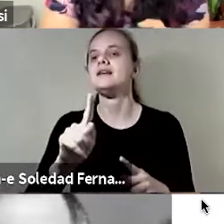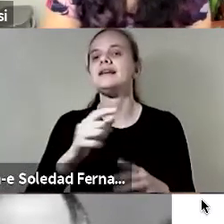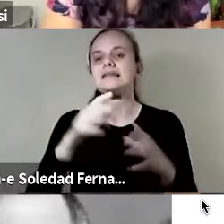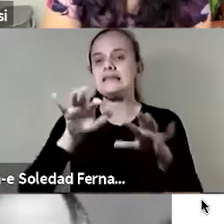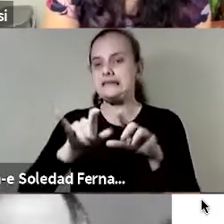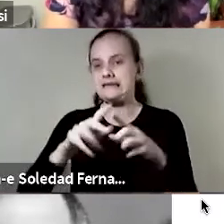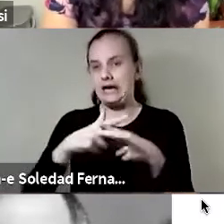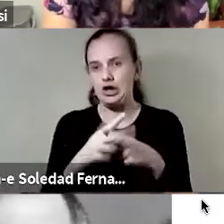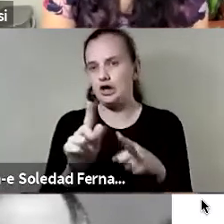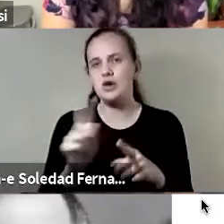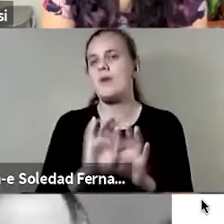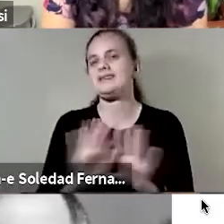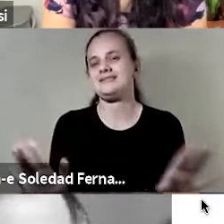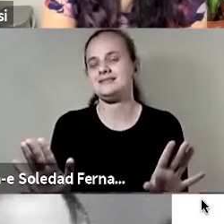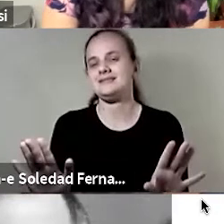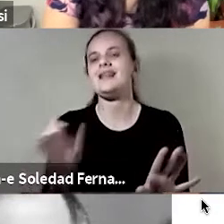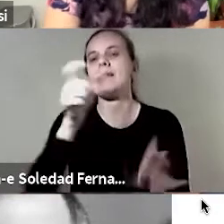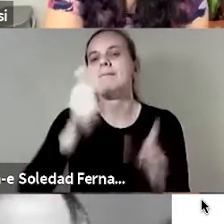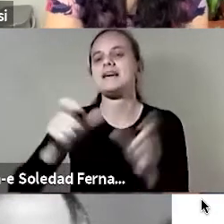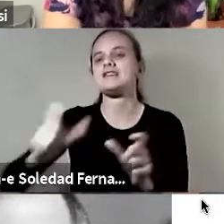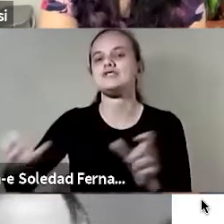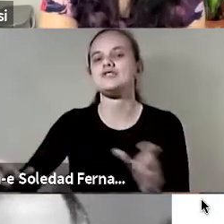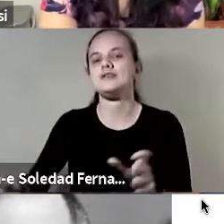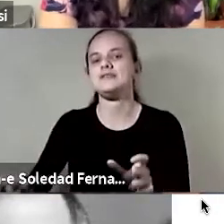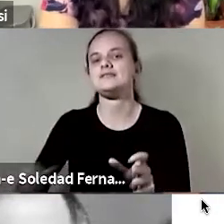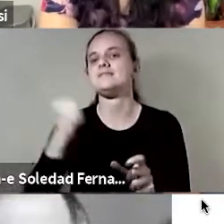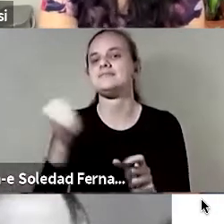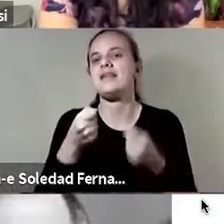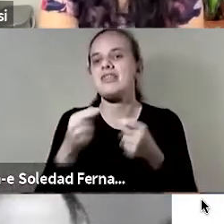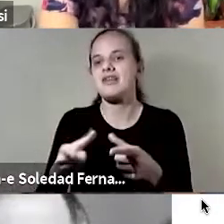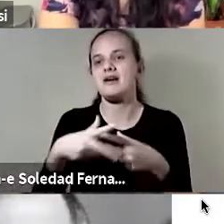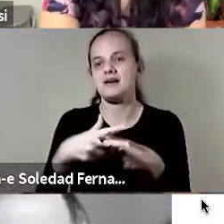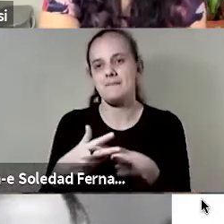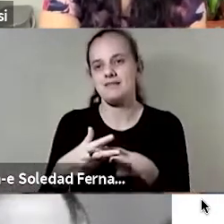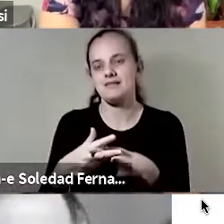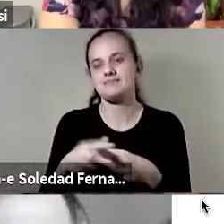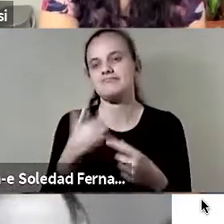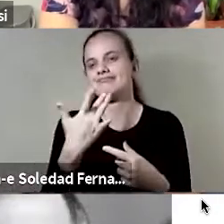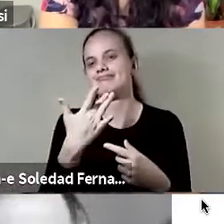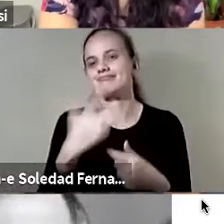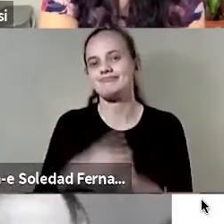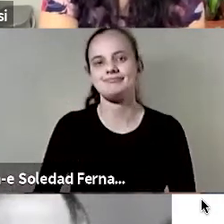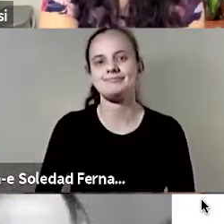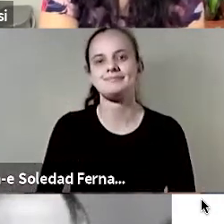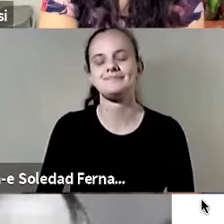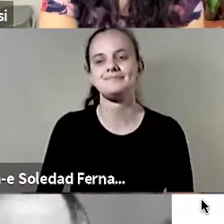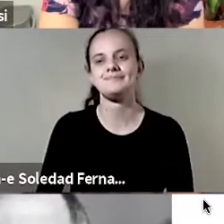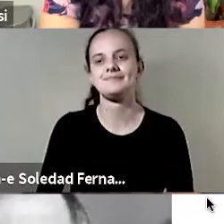que dice: la tecnología no es nada, lo importante es tener fe en las personas, y si les das herramientas, harán cosas maravillosas con